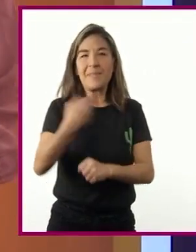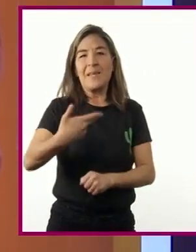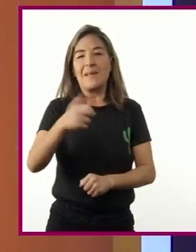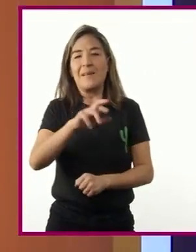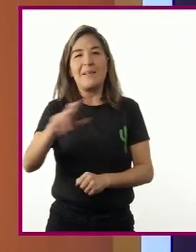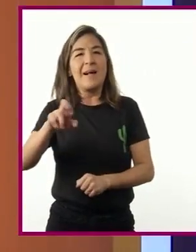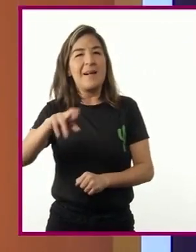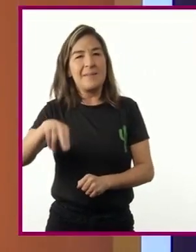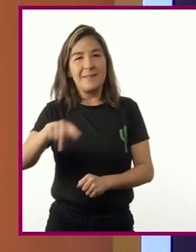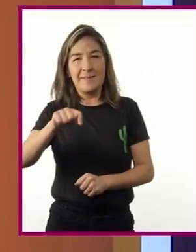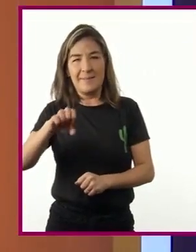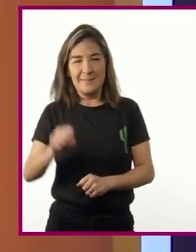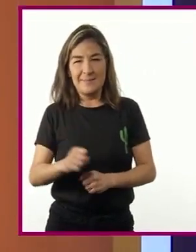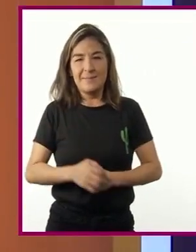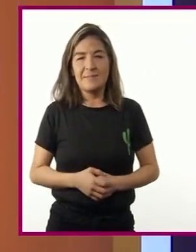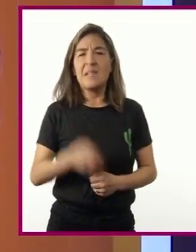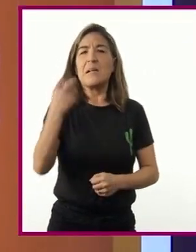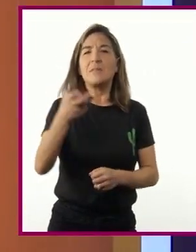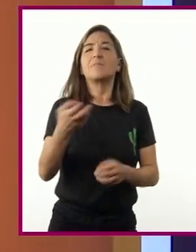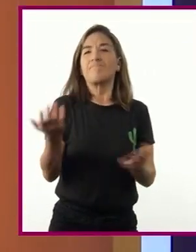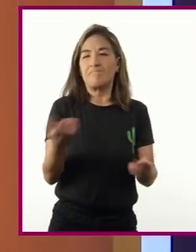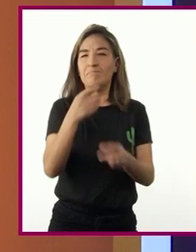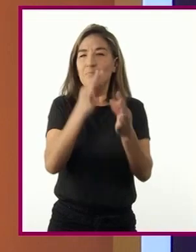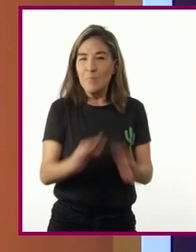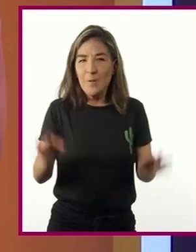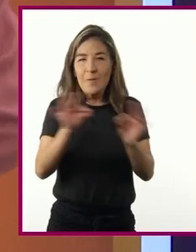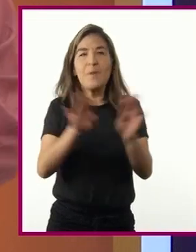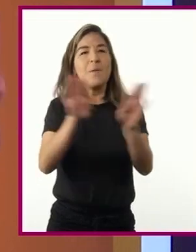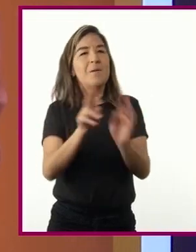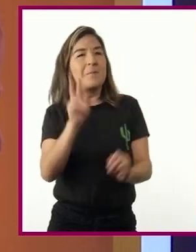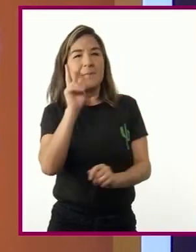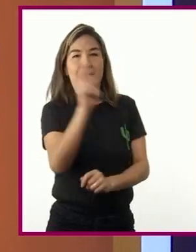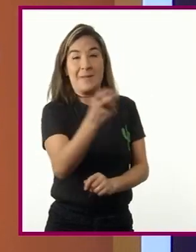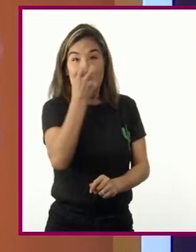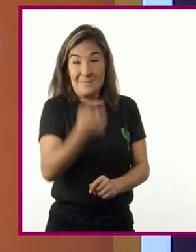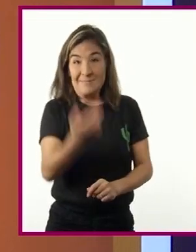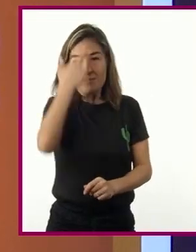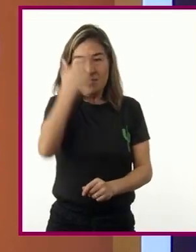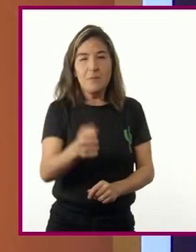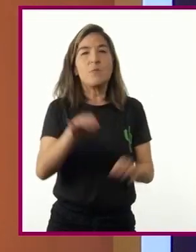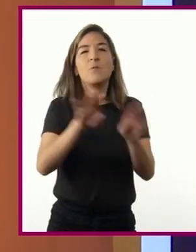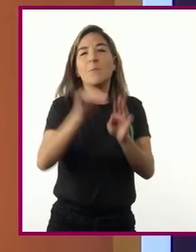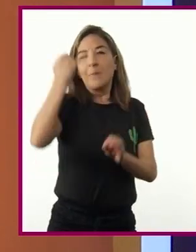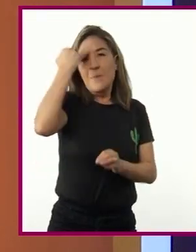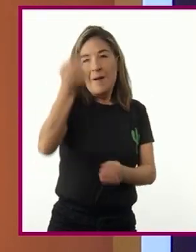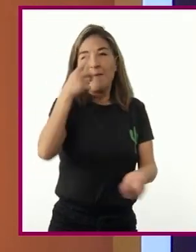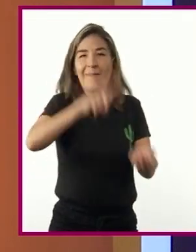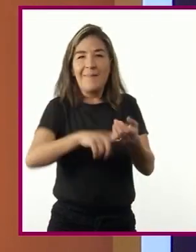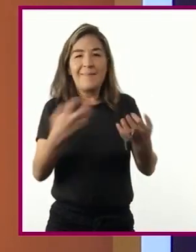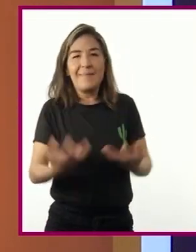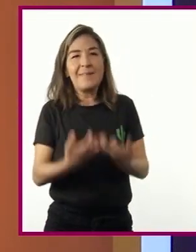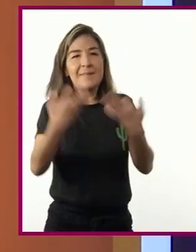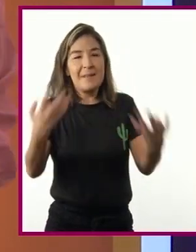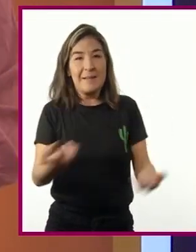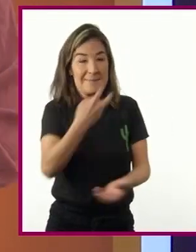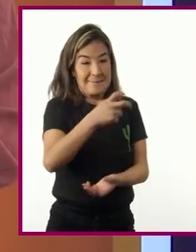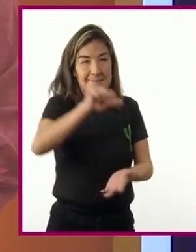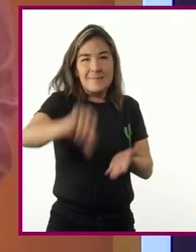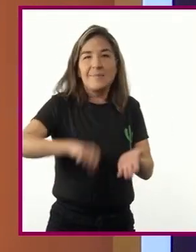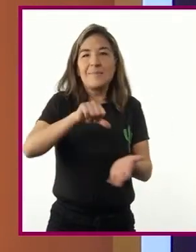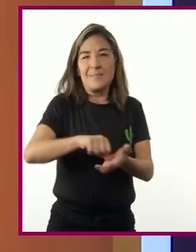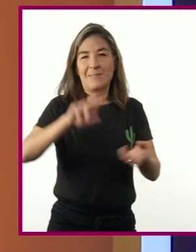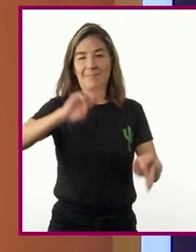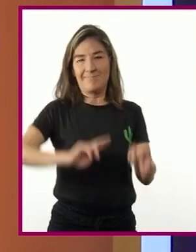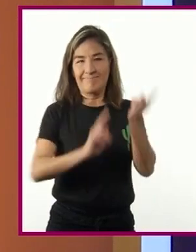entiendo, todo se basa en la observación. Es por esta razón que imaginaban que la Tierra se encontraba en el centro del